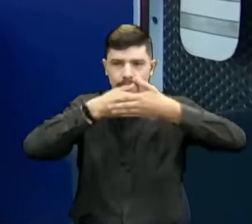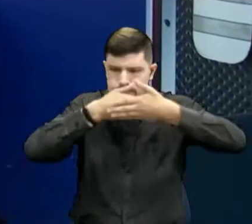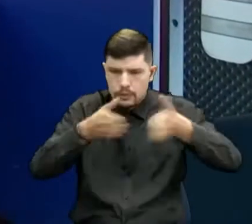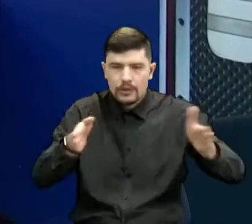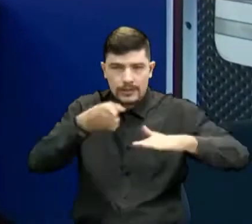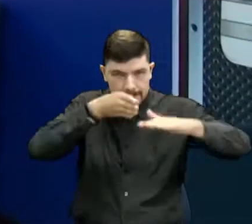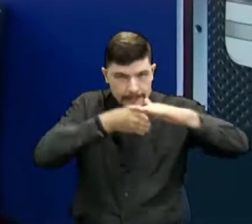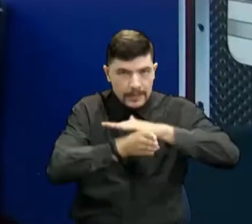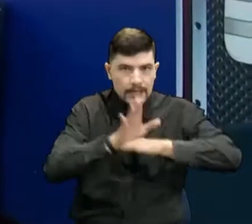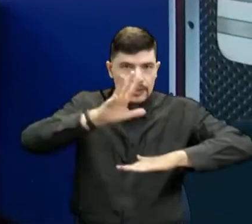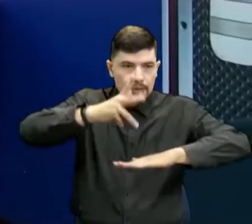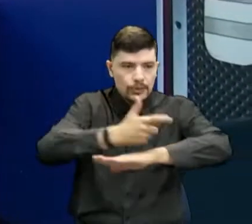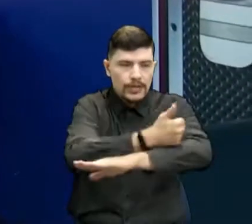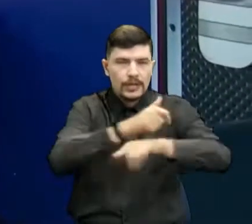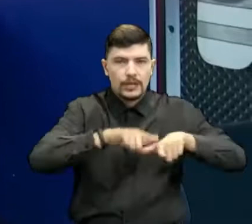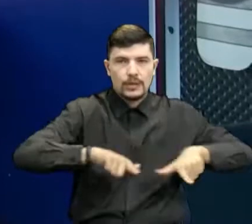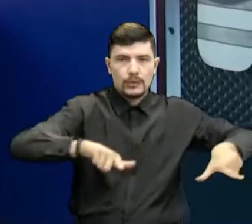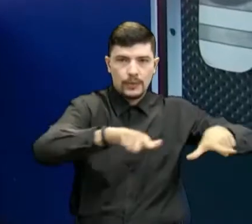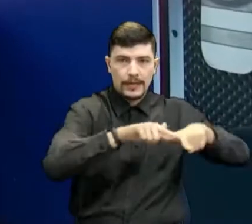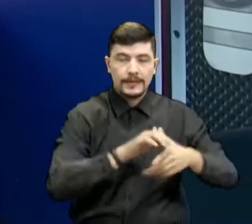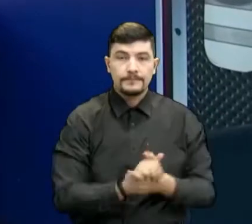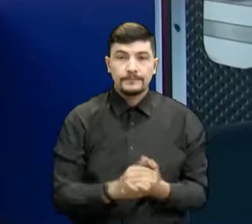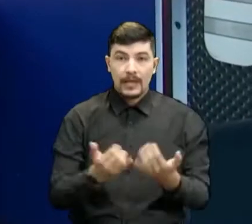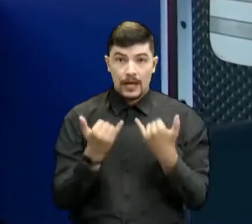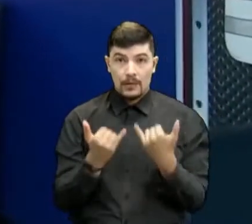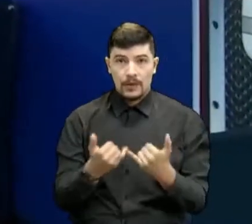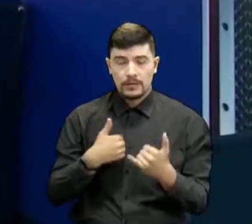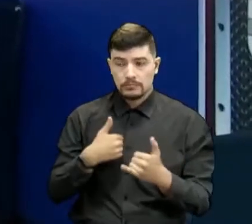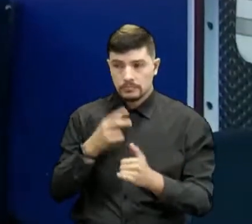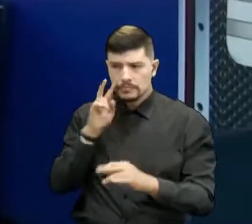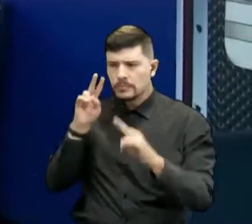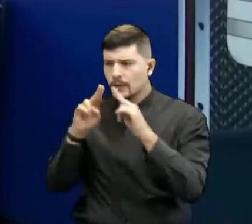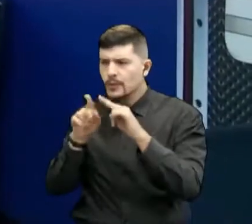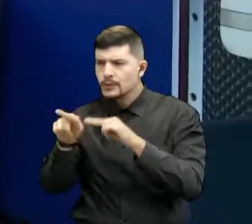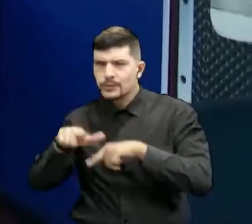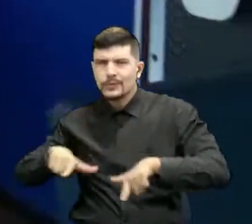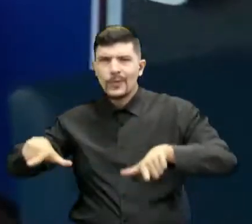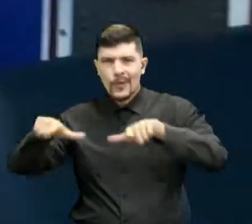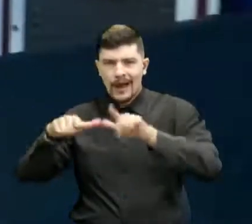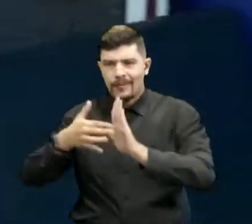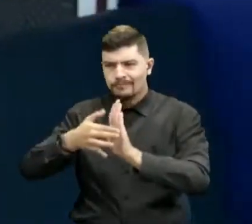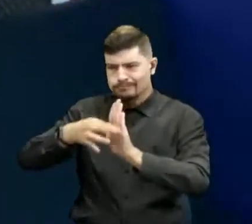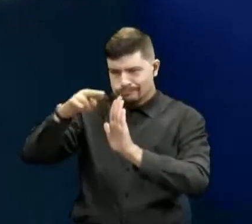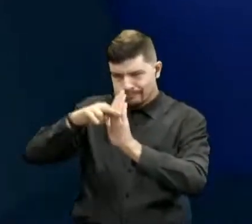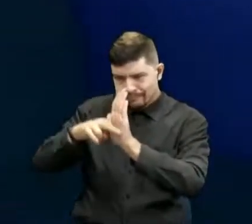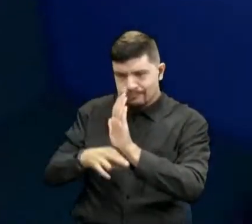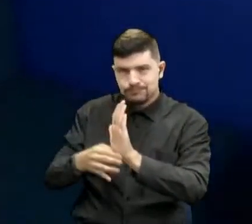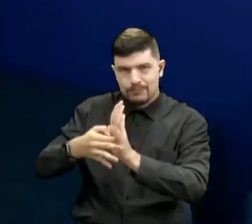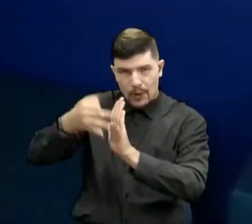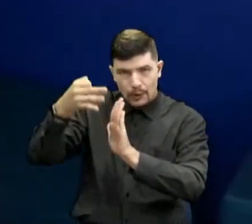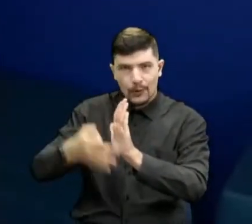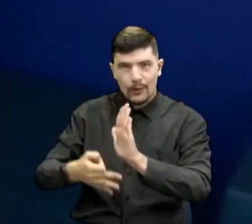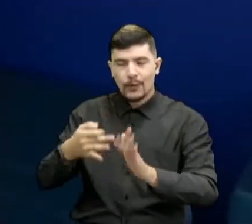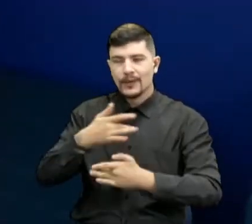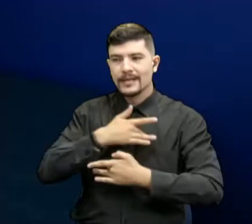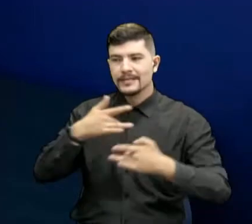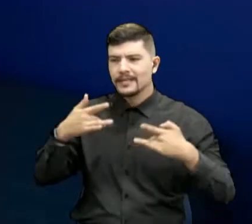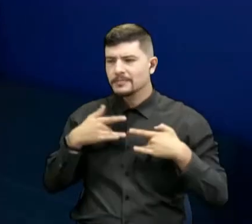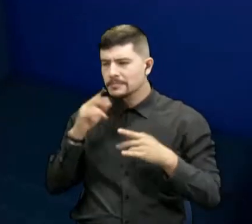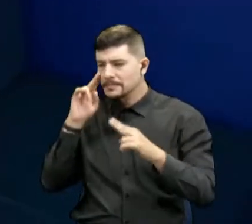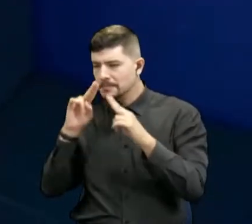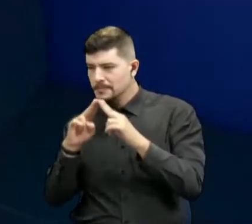especialmente a un lugar donde se va a desarrollar el protocolo de bioseguridad para la reapertura de estos establecimientos comerciales. Y como ustedes lo pueden